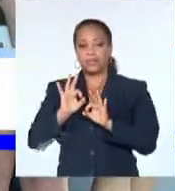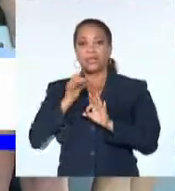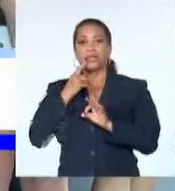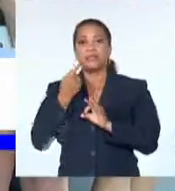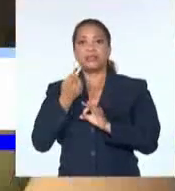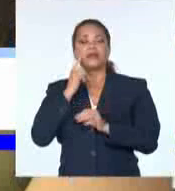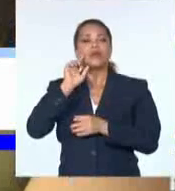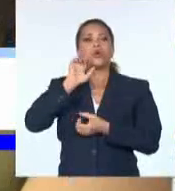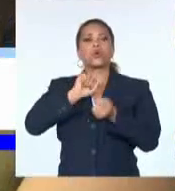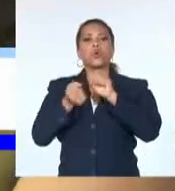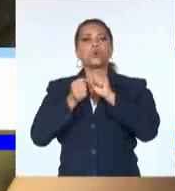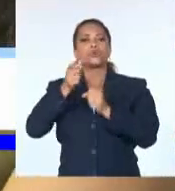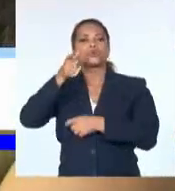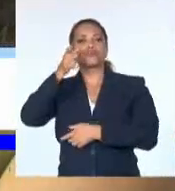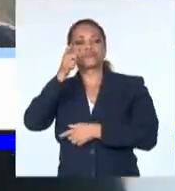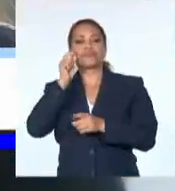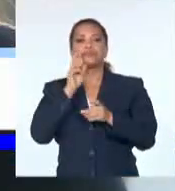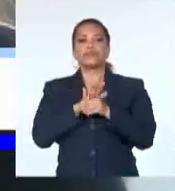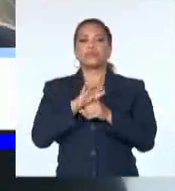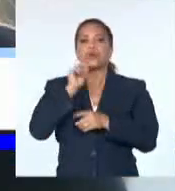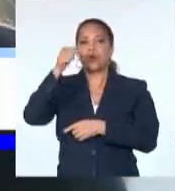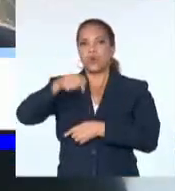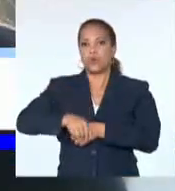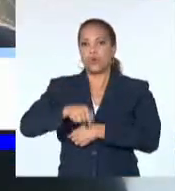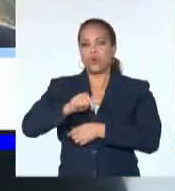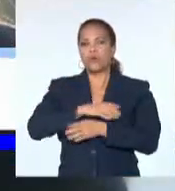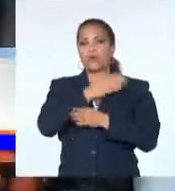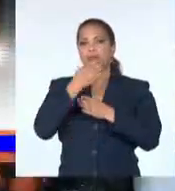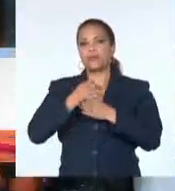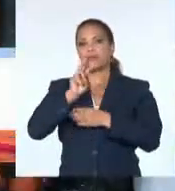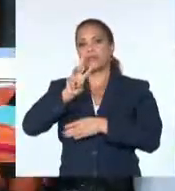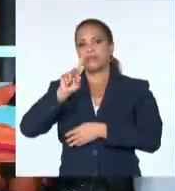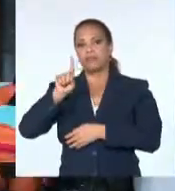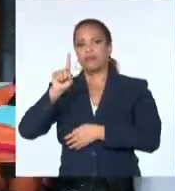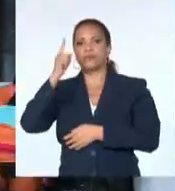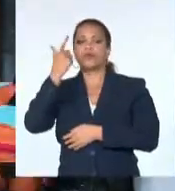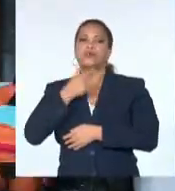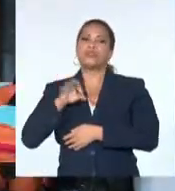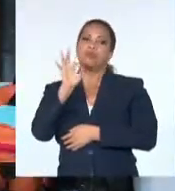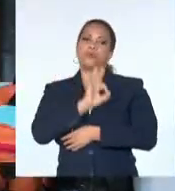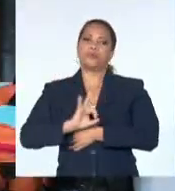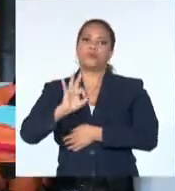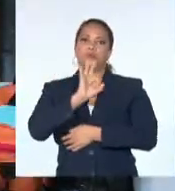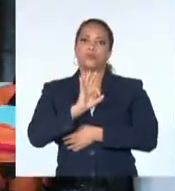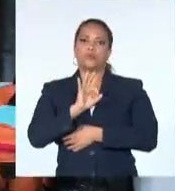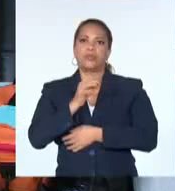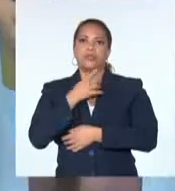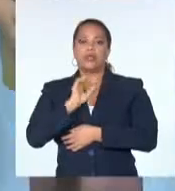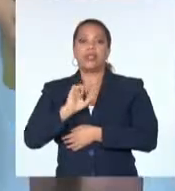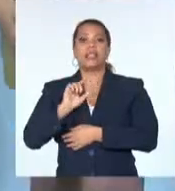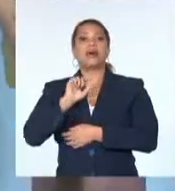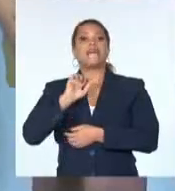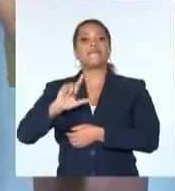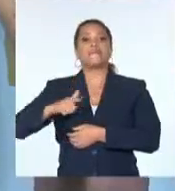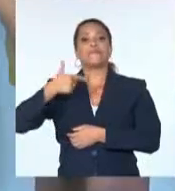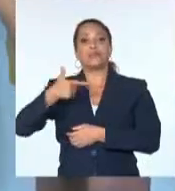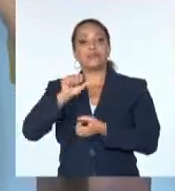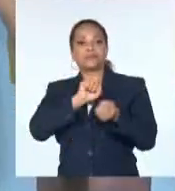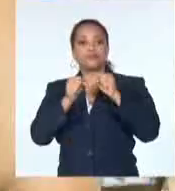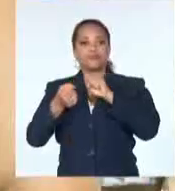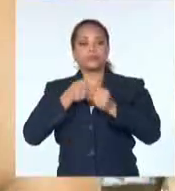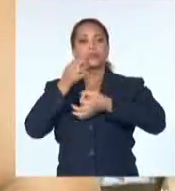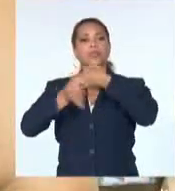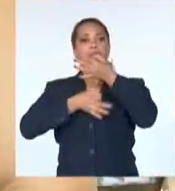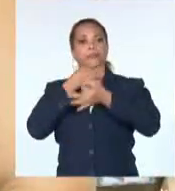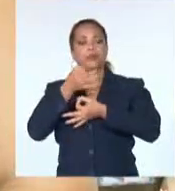control interno iniciada desde hoy hasta el 31 de octubre. Marcia Fon, vicecontralora en la provincia, explicó a los trabajadores